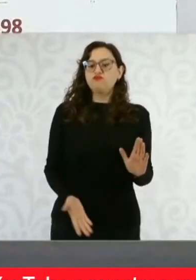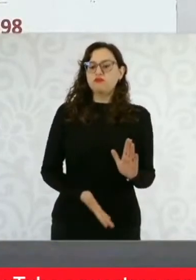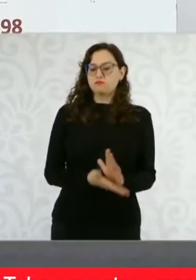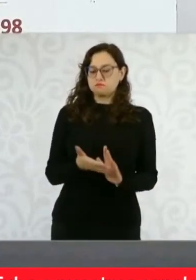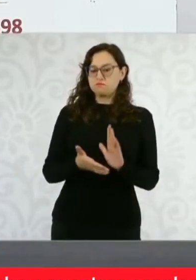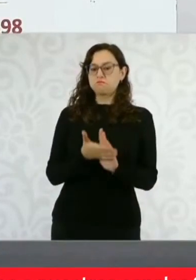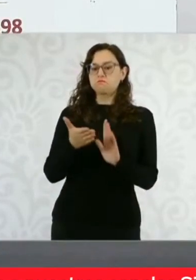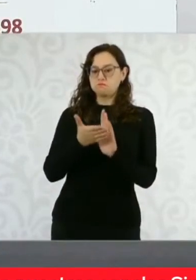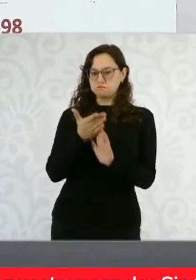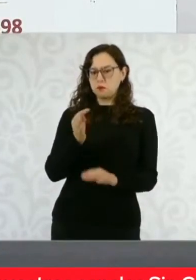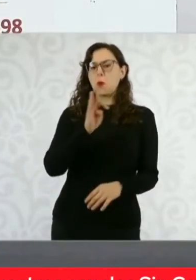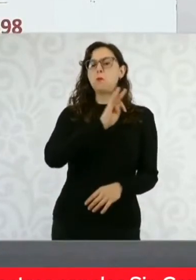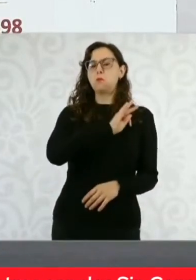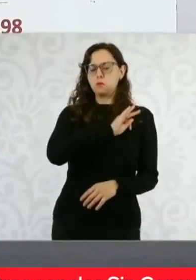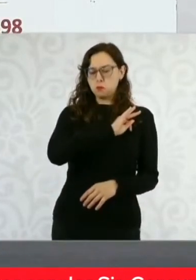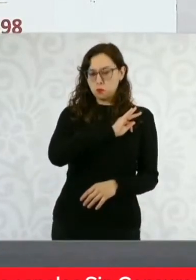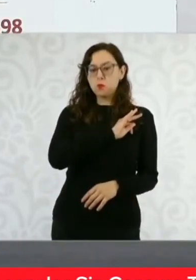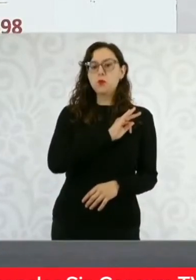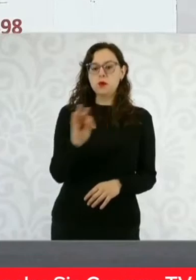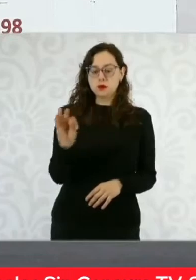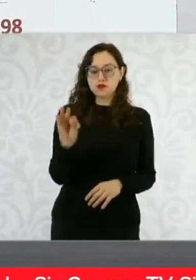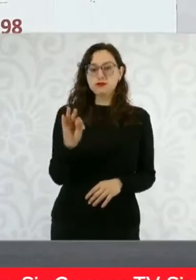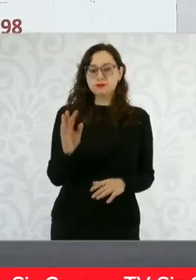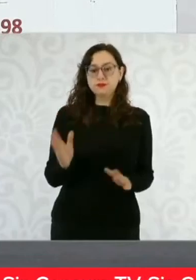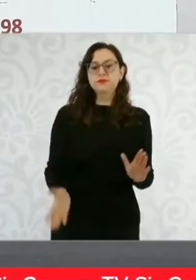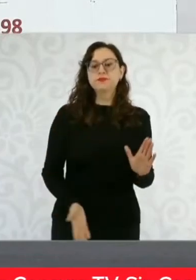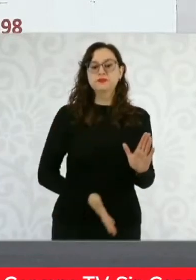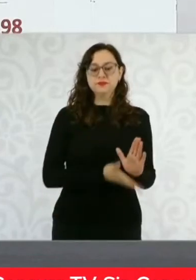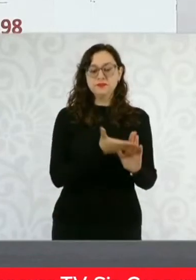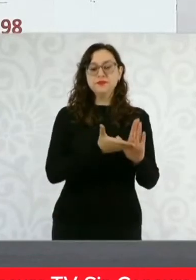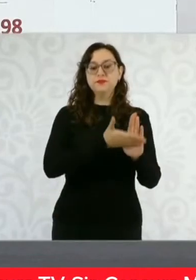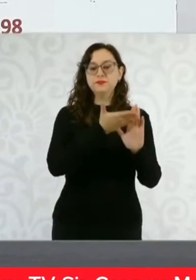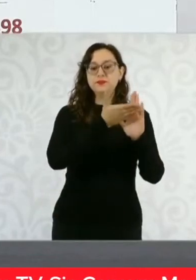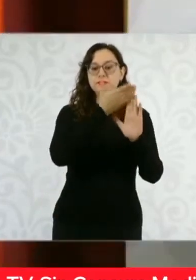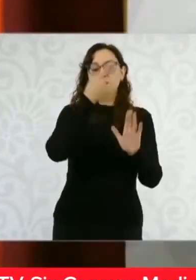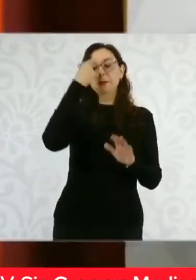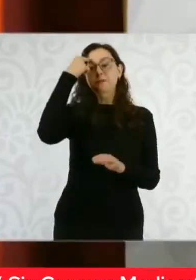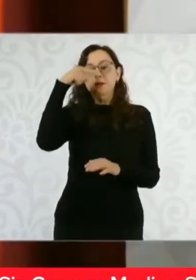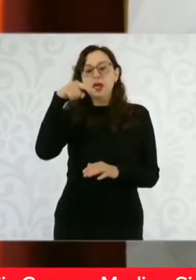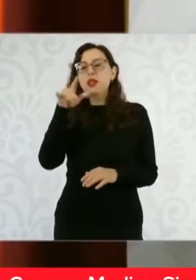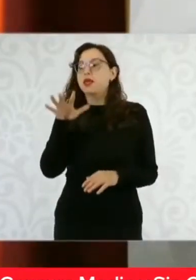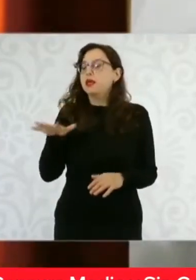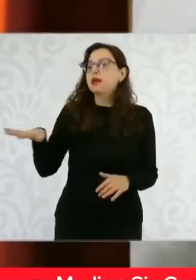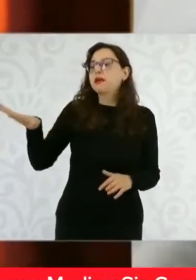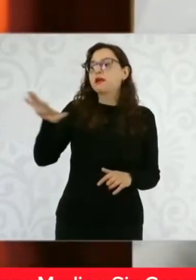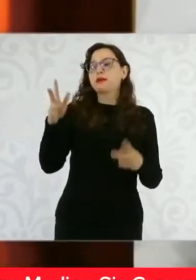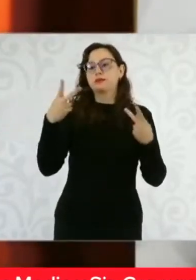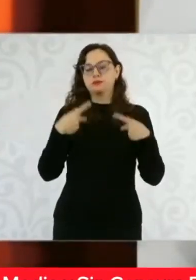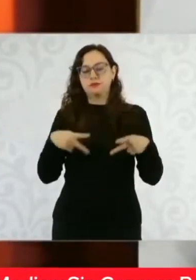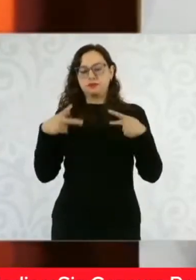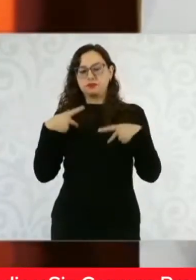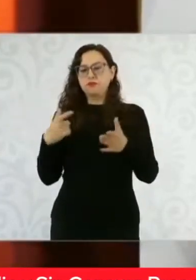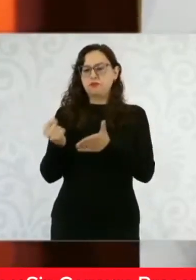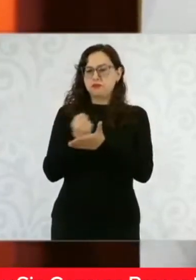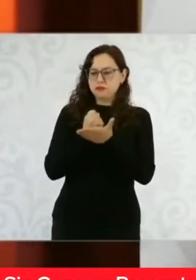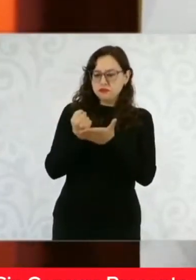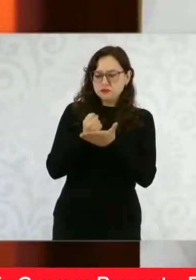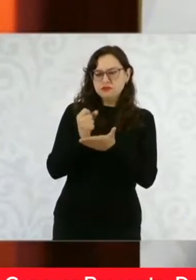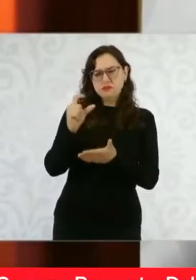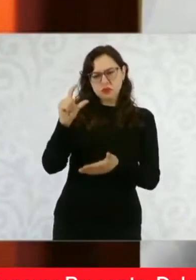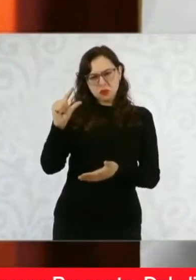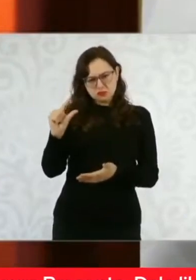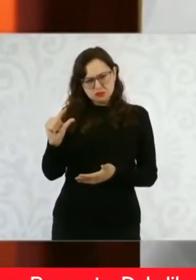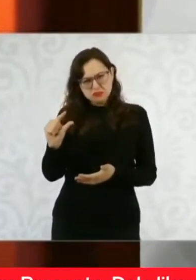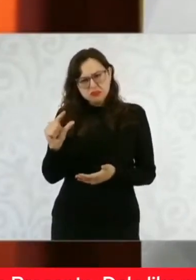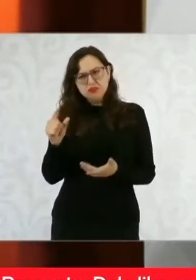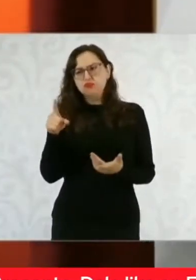realizará proyectos de desarrollo inmobiliario para los trabajadores que menos ganan y que históricamente no han